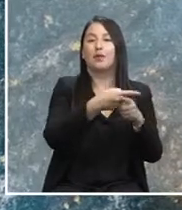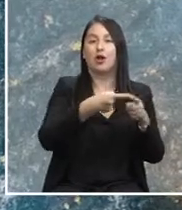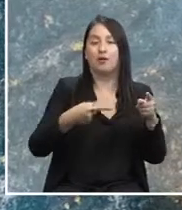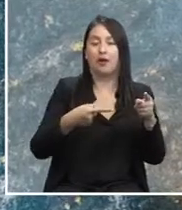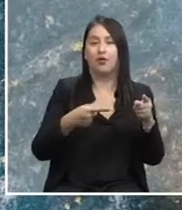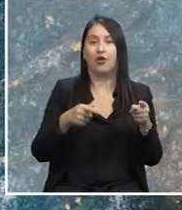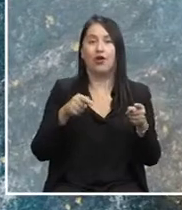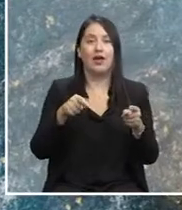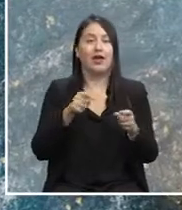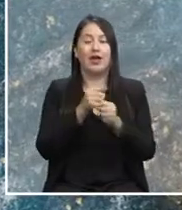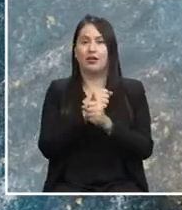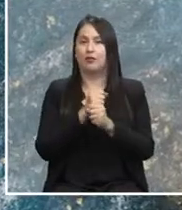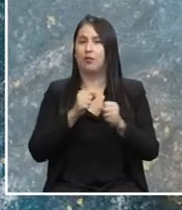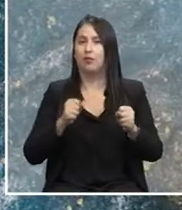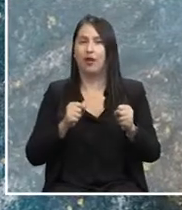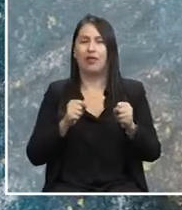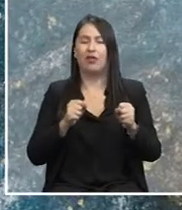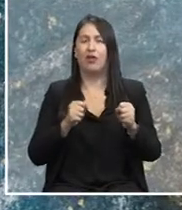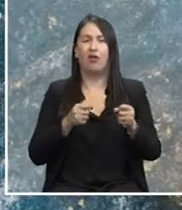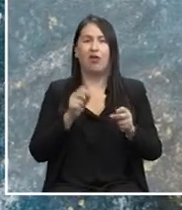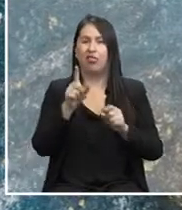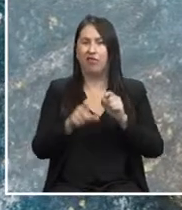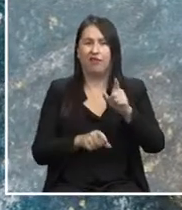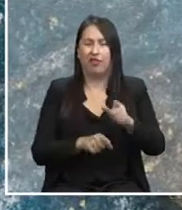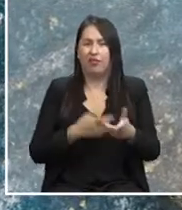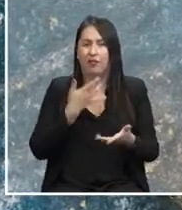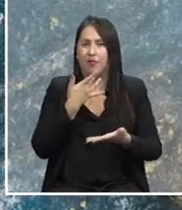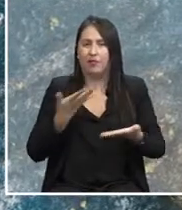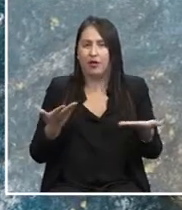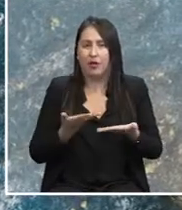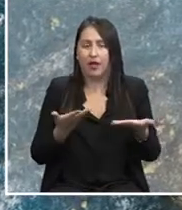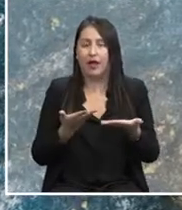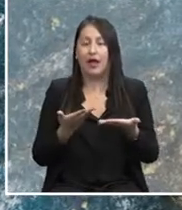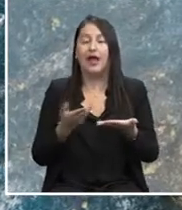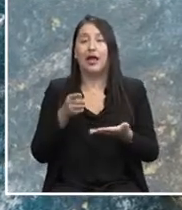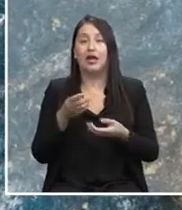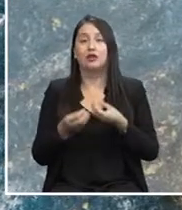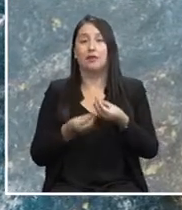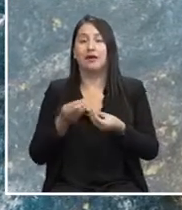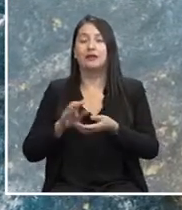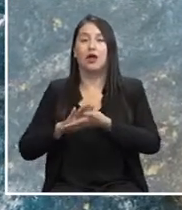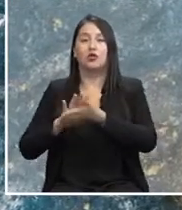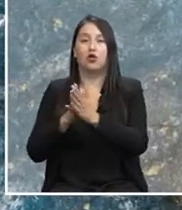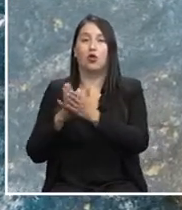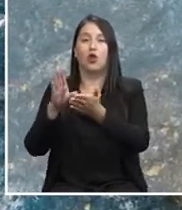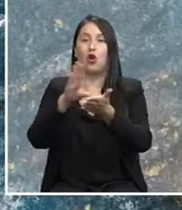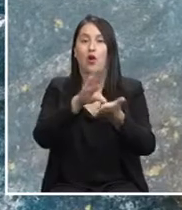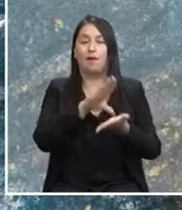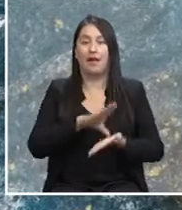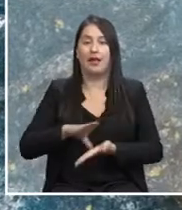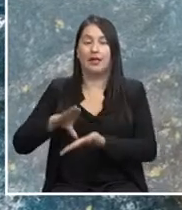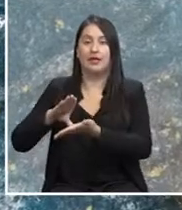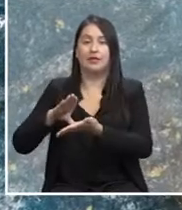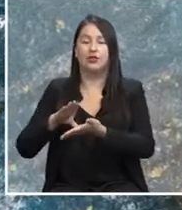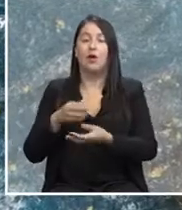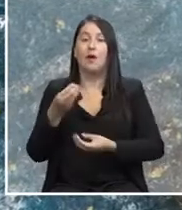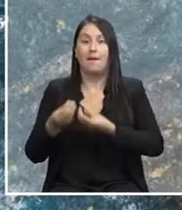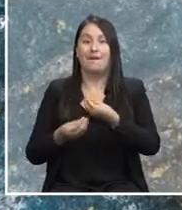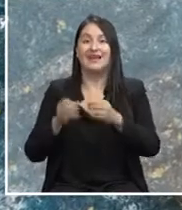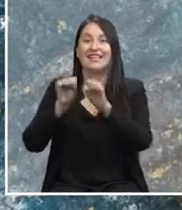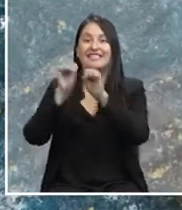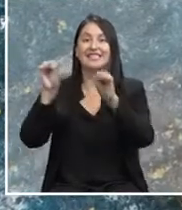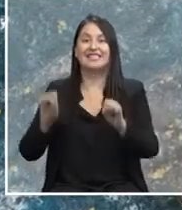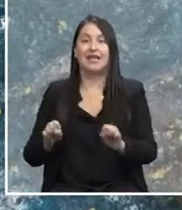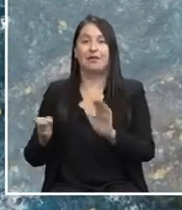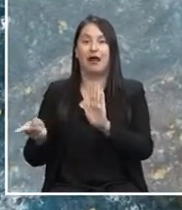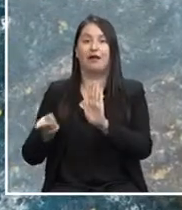ninguna manera hay ningún sistema que lo defienda, ¿cierto? O sea, en general, todos los países basan sus sistemas de tributación en la